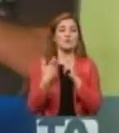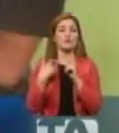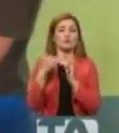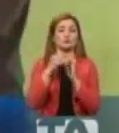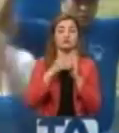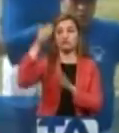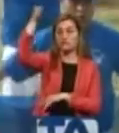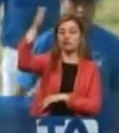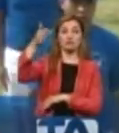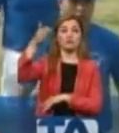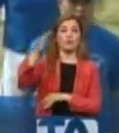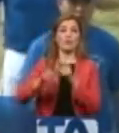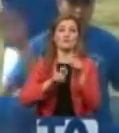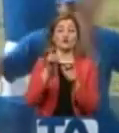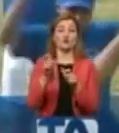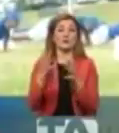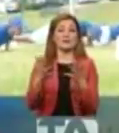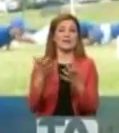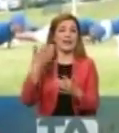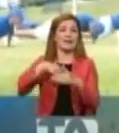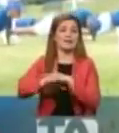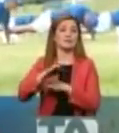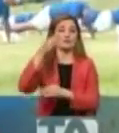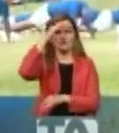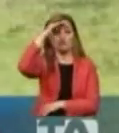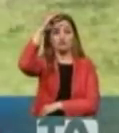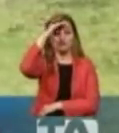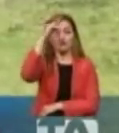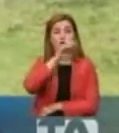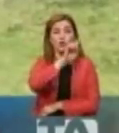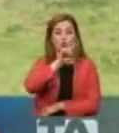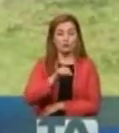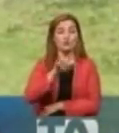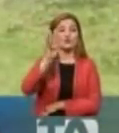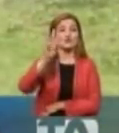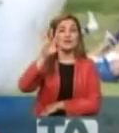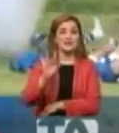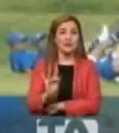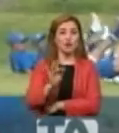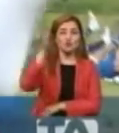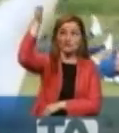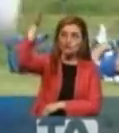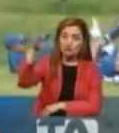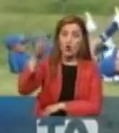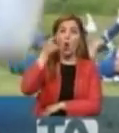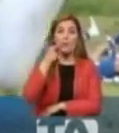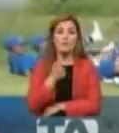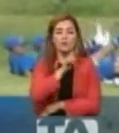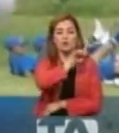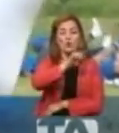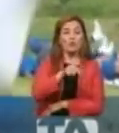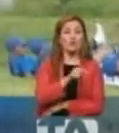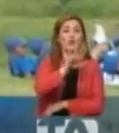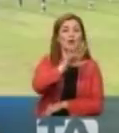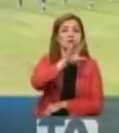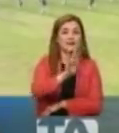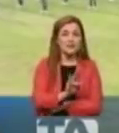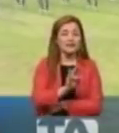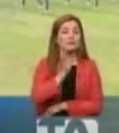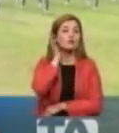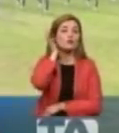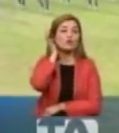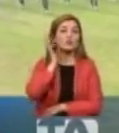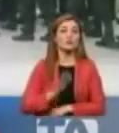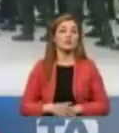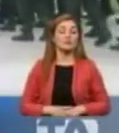en la estatura para los aspirantes a la policía, fijando en 1.68 la estatura para los hombres y 1.57 para